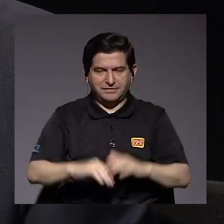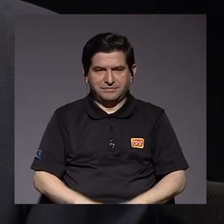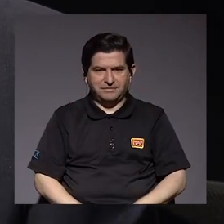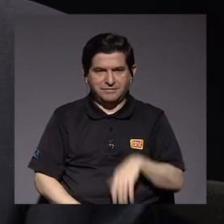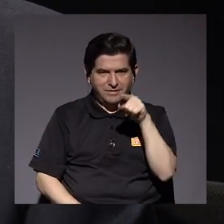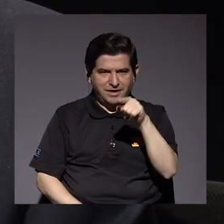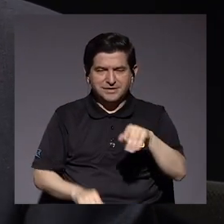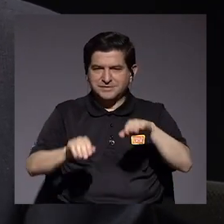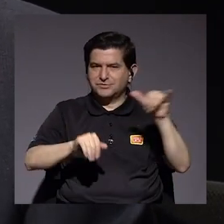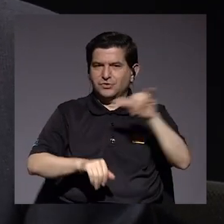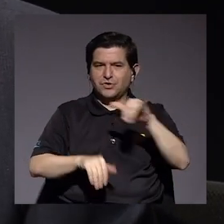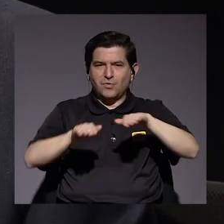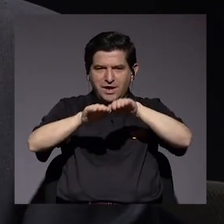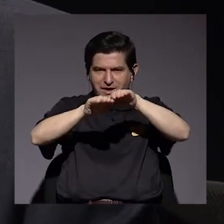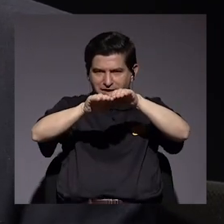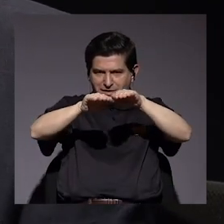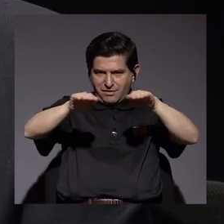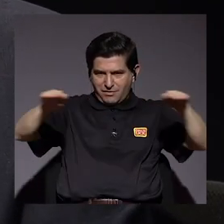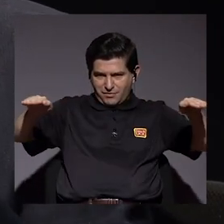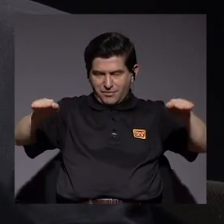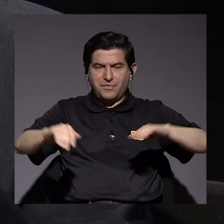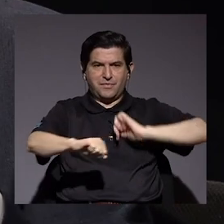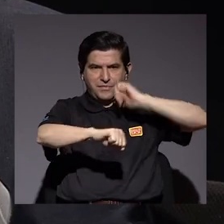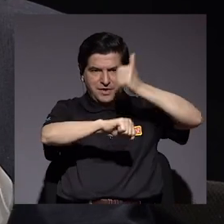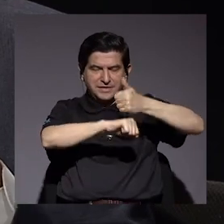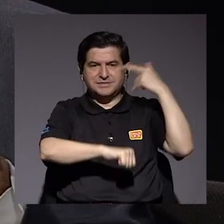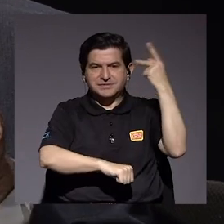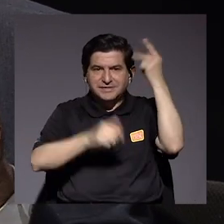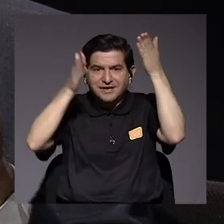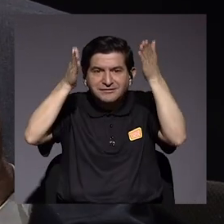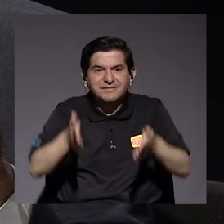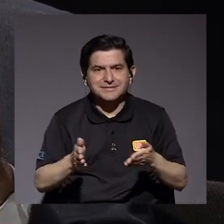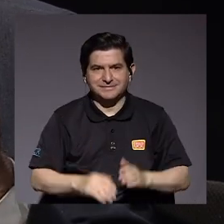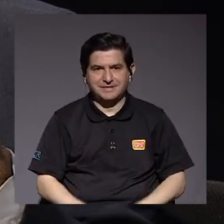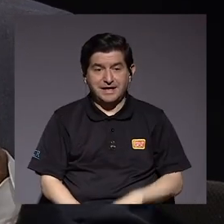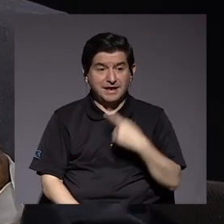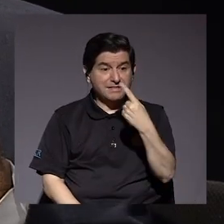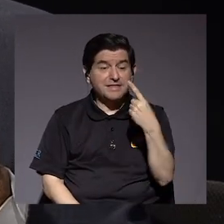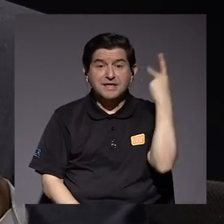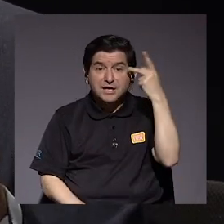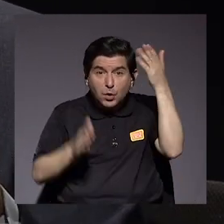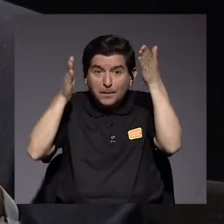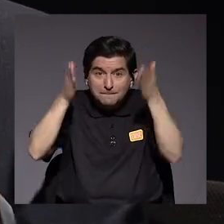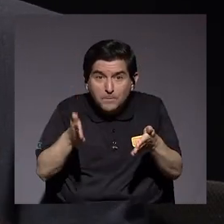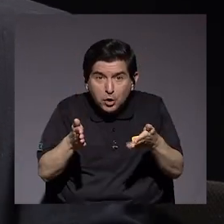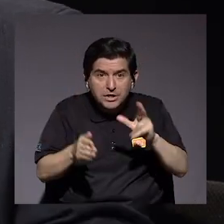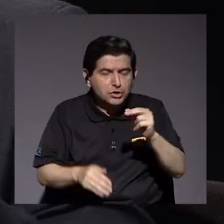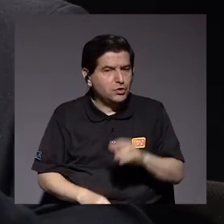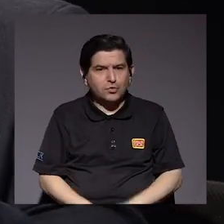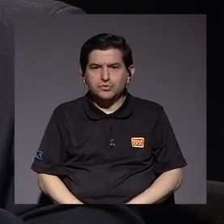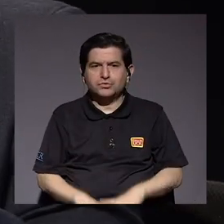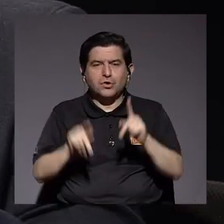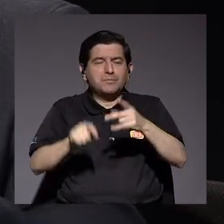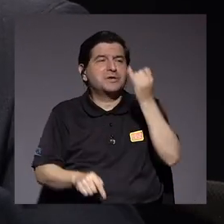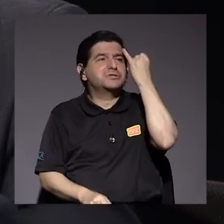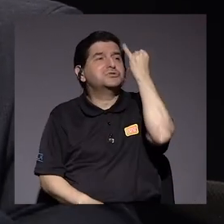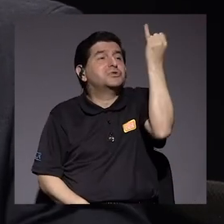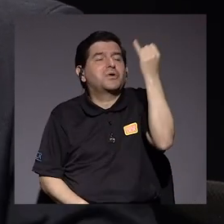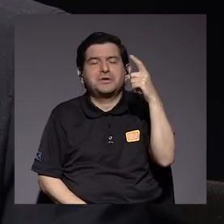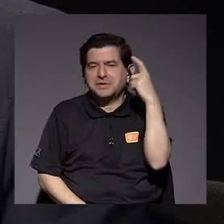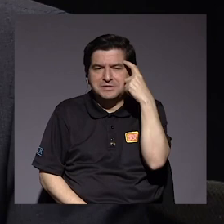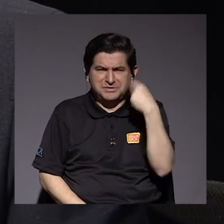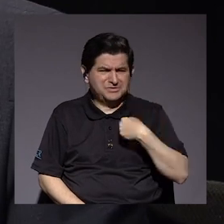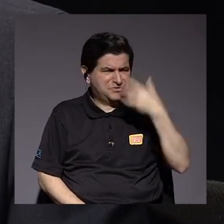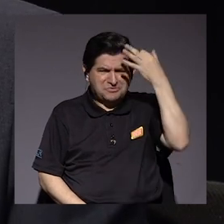horizonte es el que tienen que plantear los políticos y digo los políticos no los ideólogos porque yo